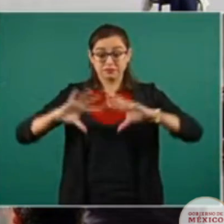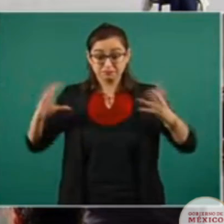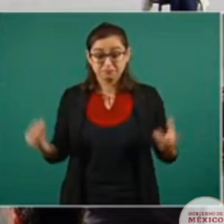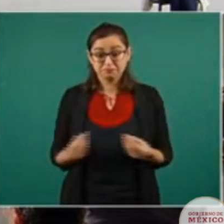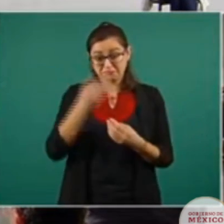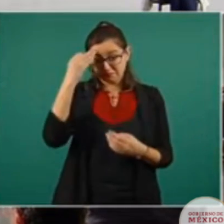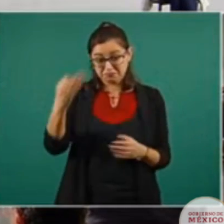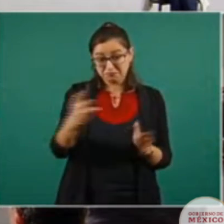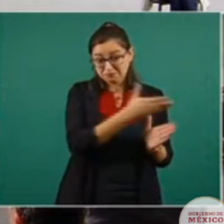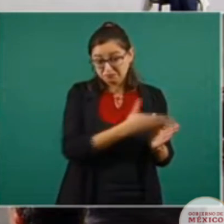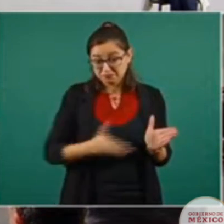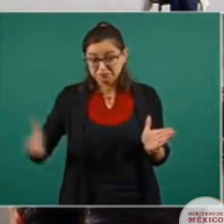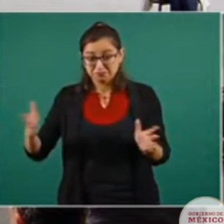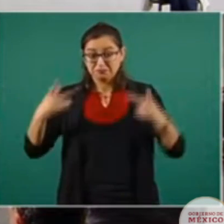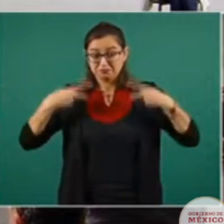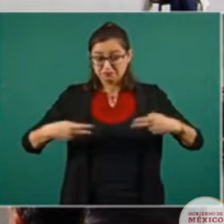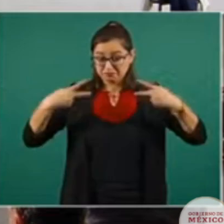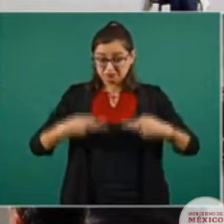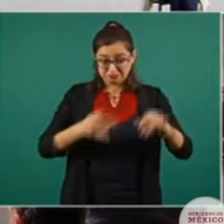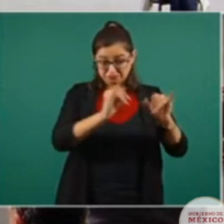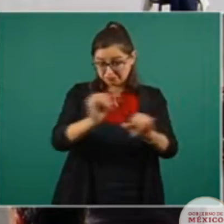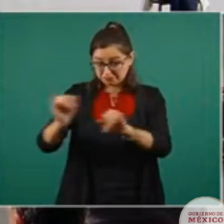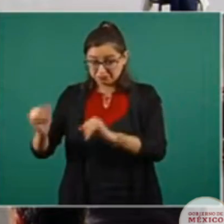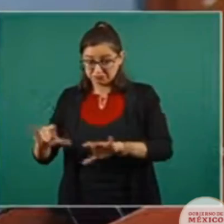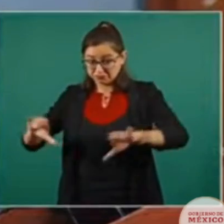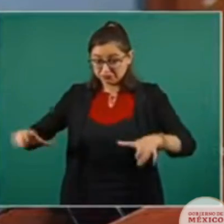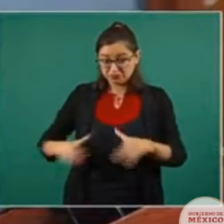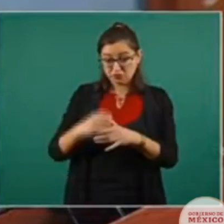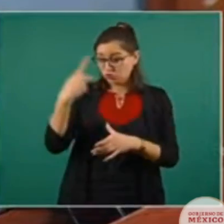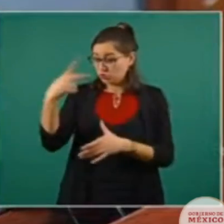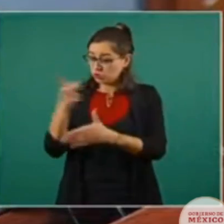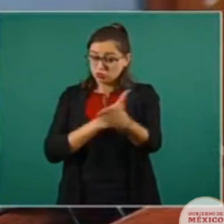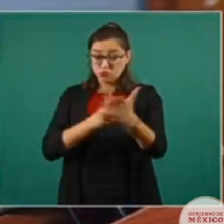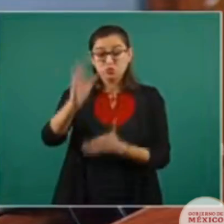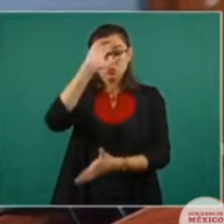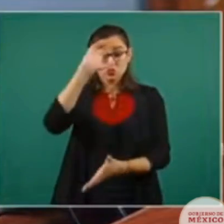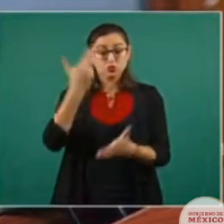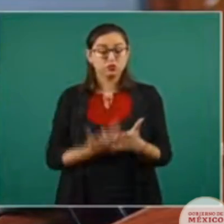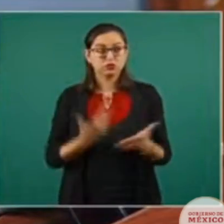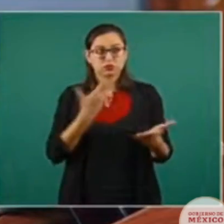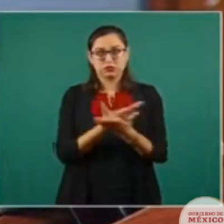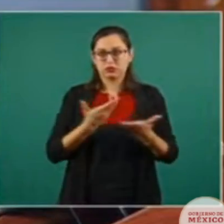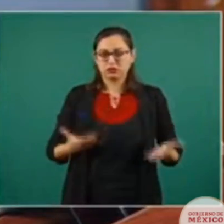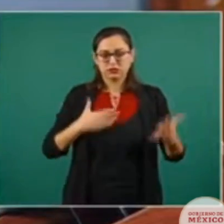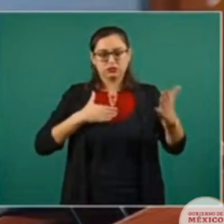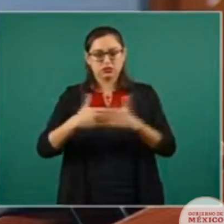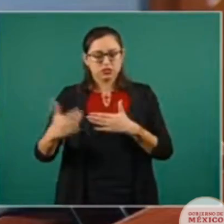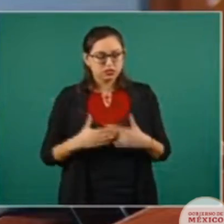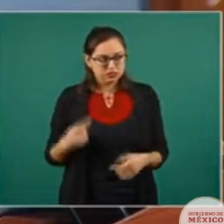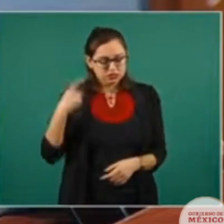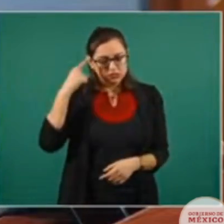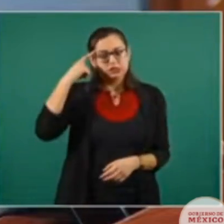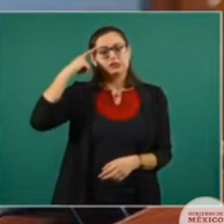se vulneraron derechos individuales y colectivos que con una mirada contemporánea deben